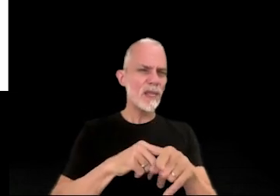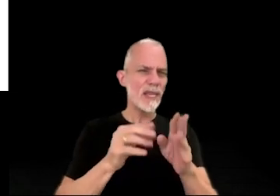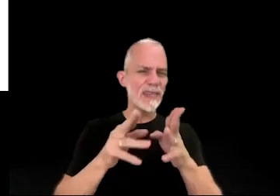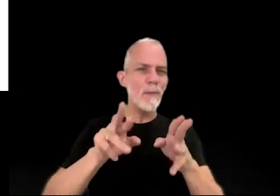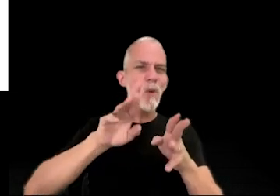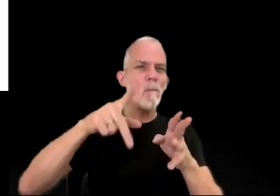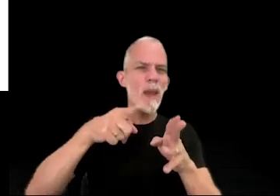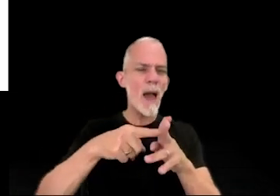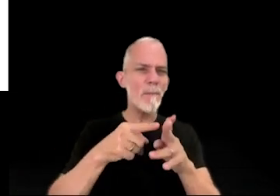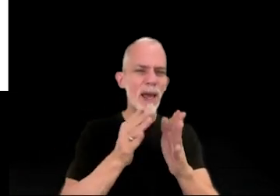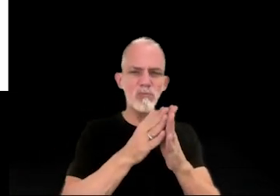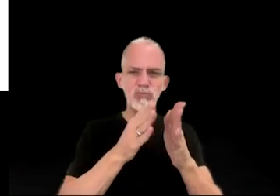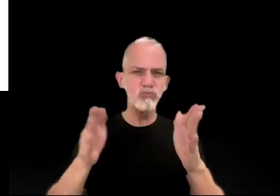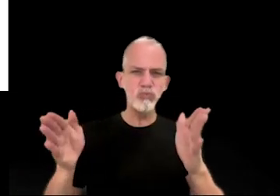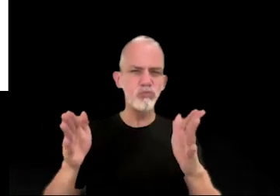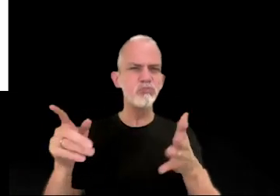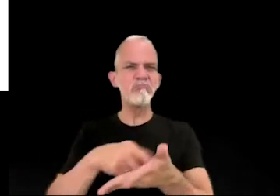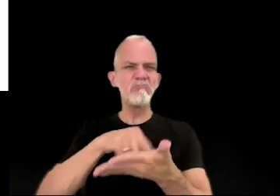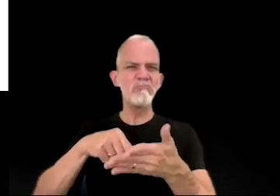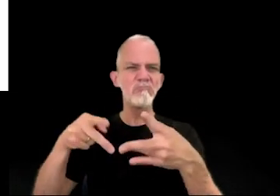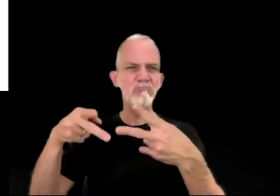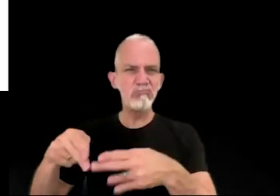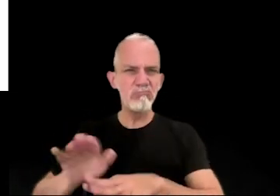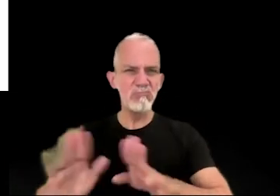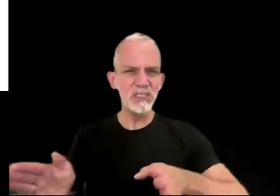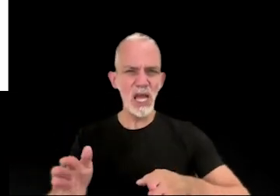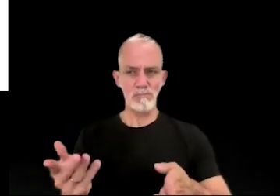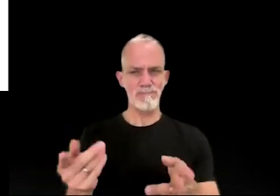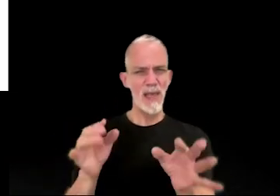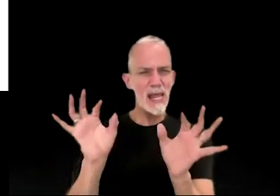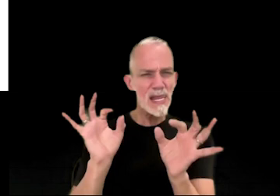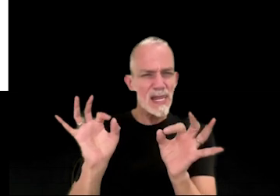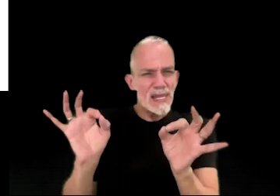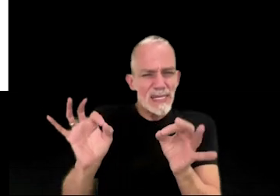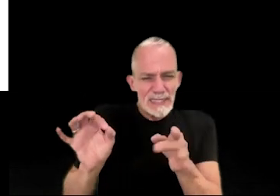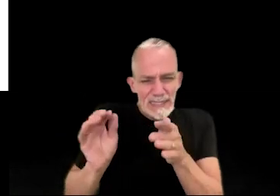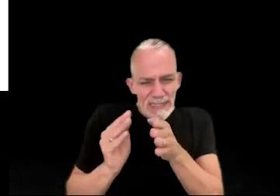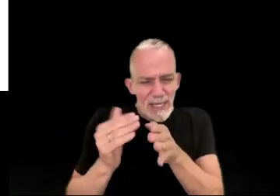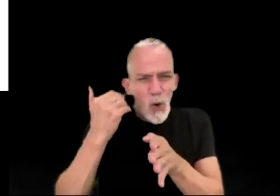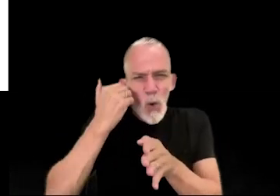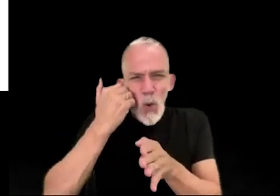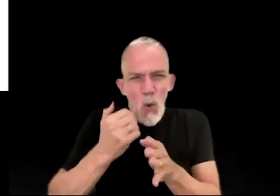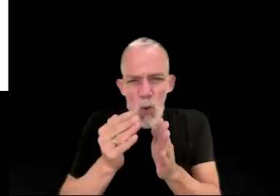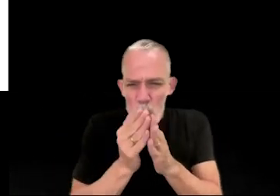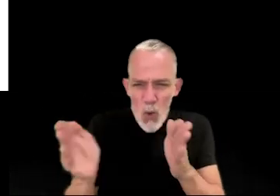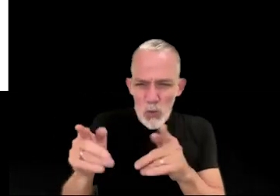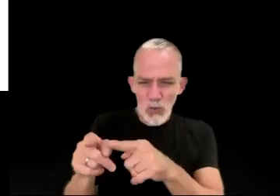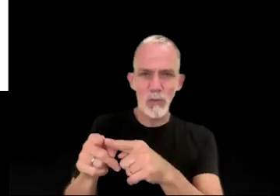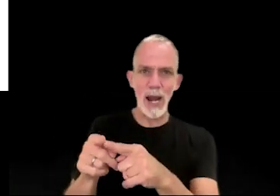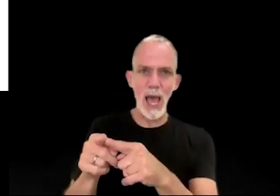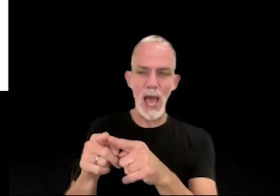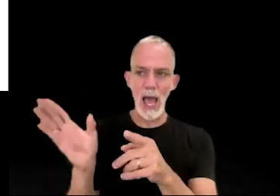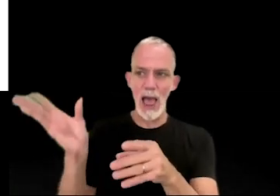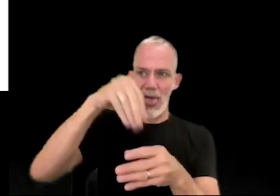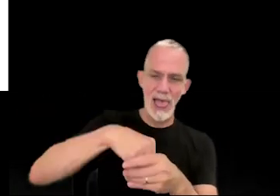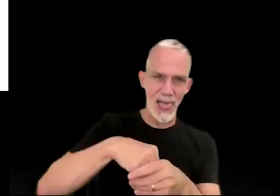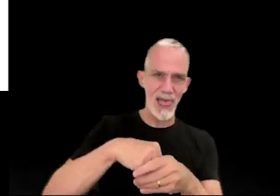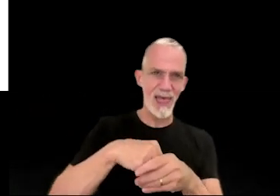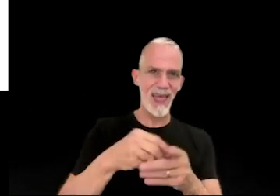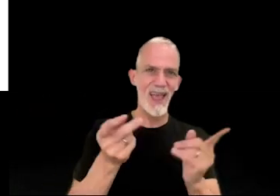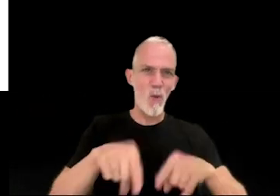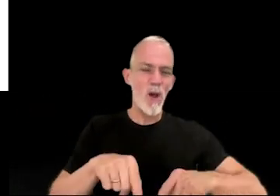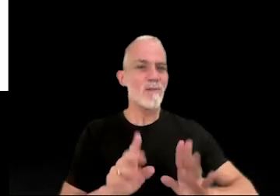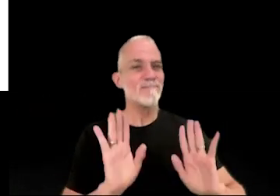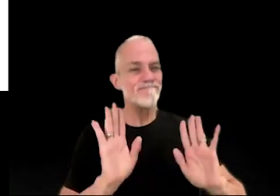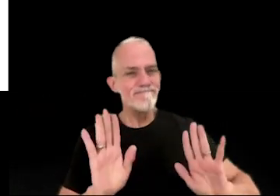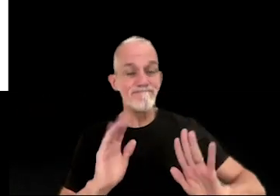caduque está muy justo para que pudieran nosotros, por algún motivo, intentar reincorporarlas al régimen. Pero entiendo